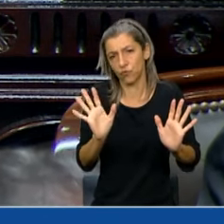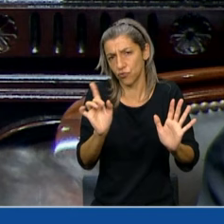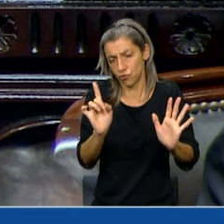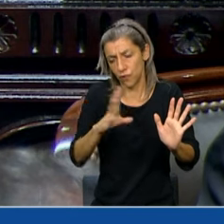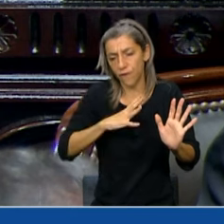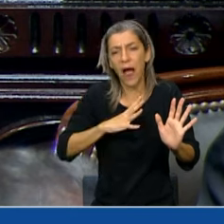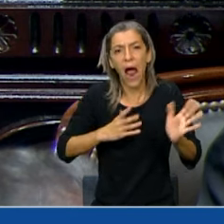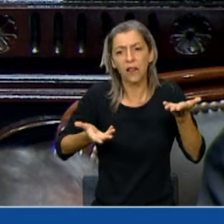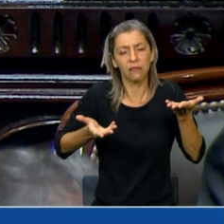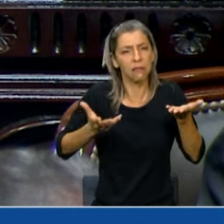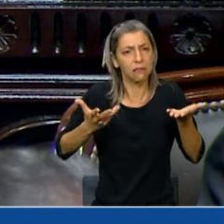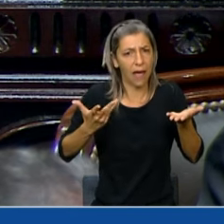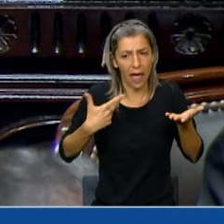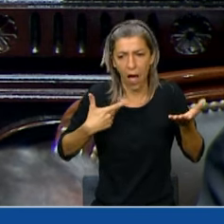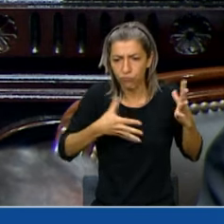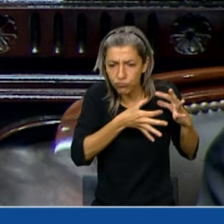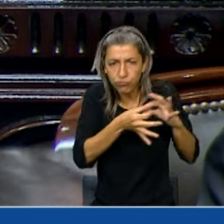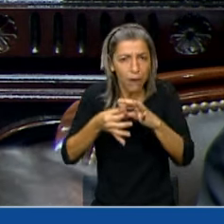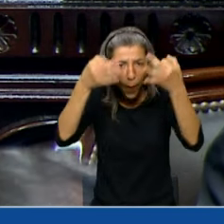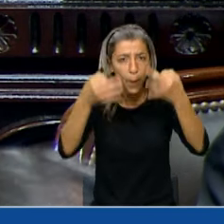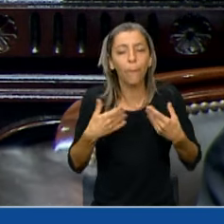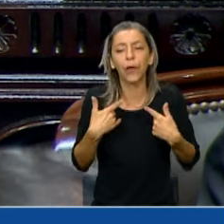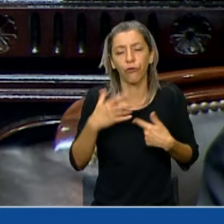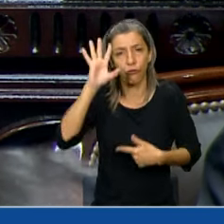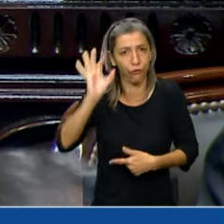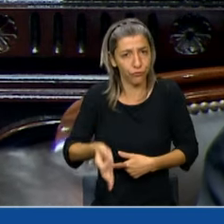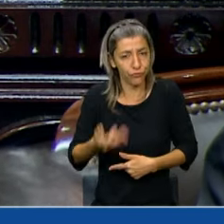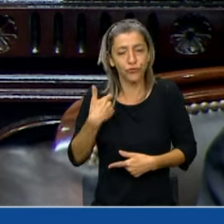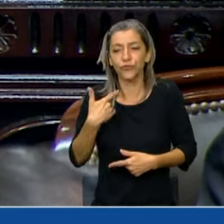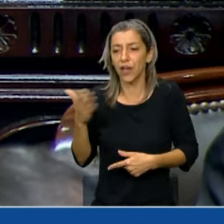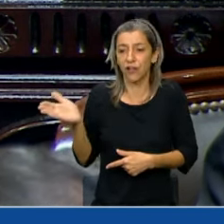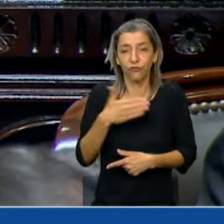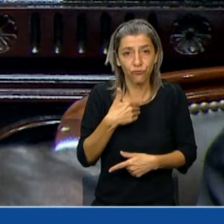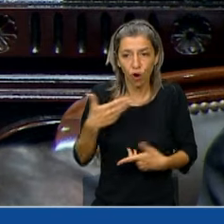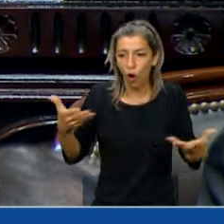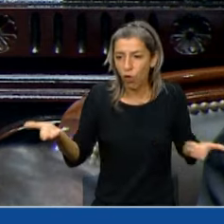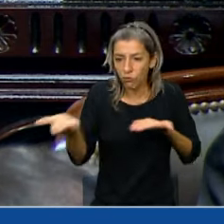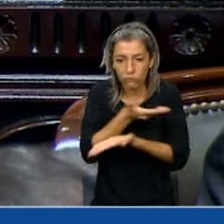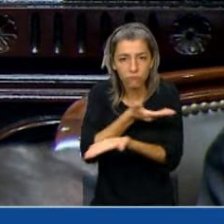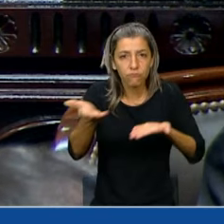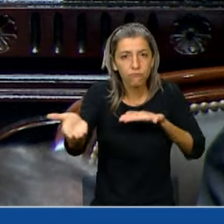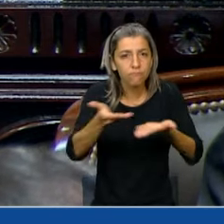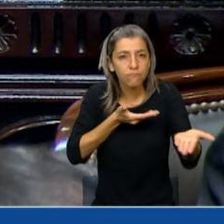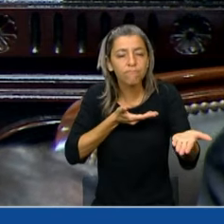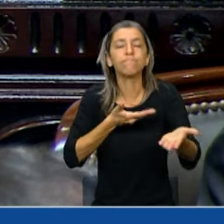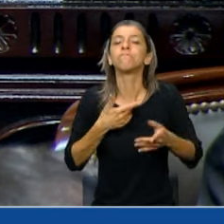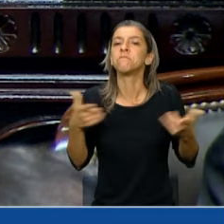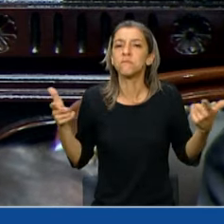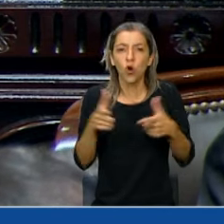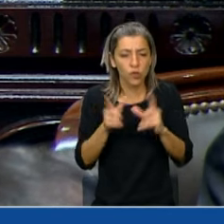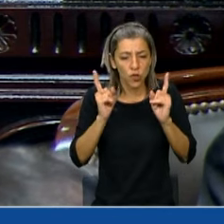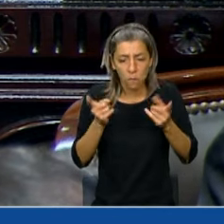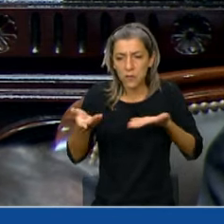gracias a la buena predisposición de ambas partes y al trabajo de todos los integrantes de la